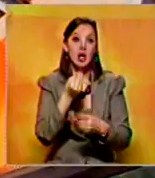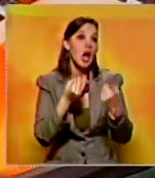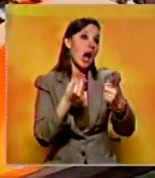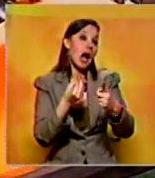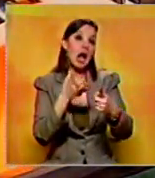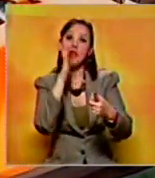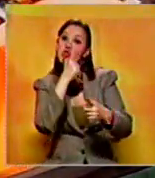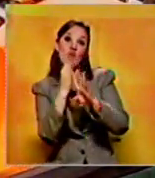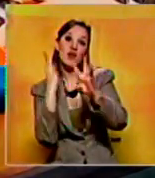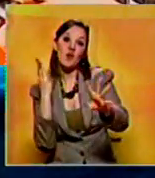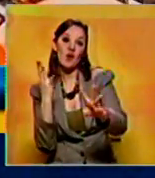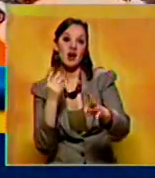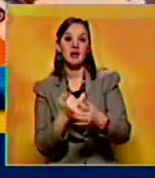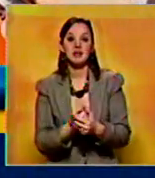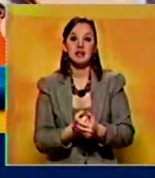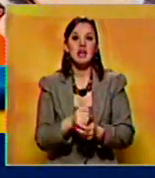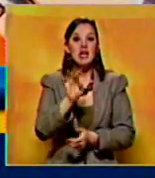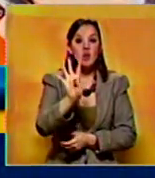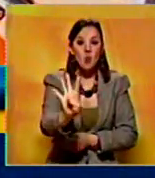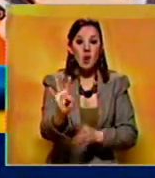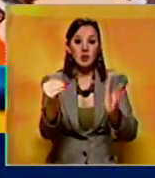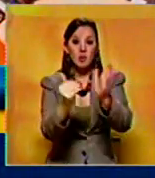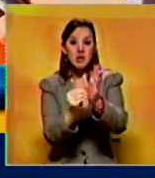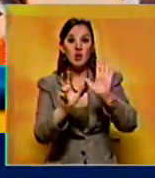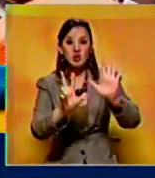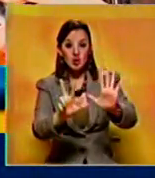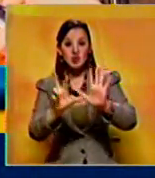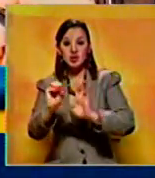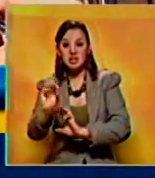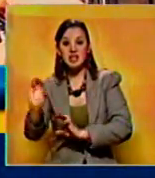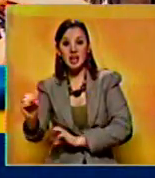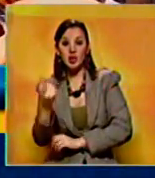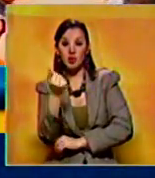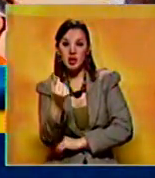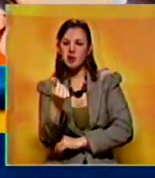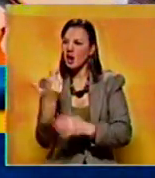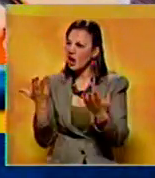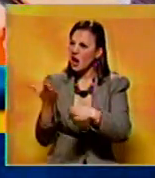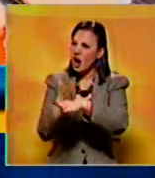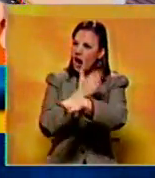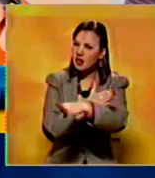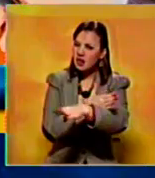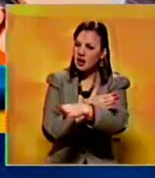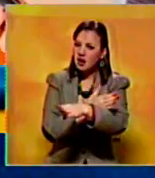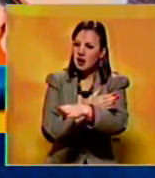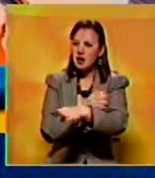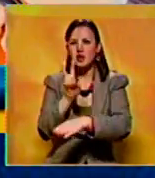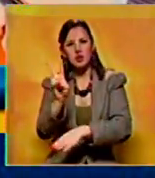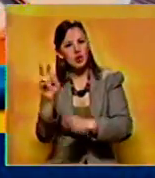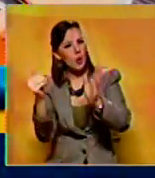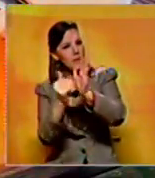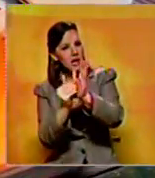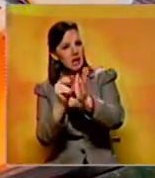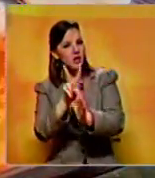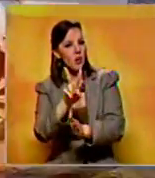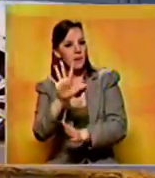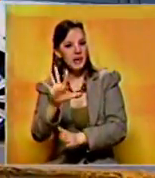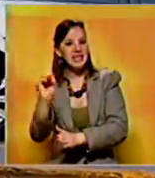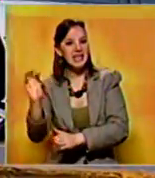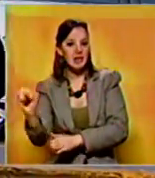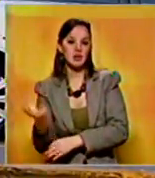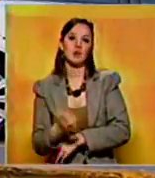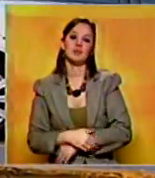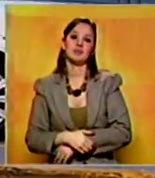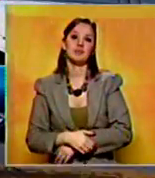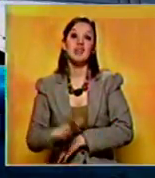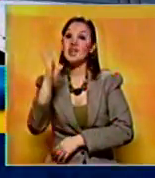La están vendiendo en 4.800 bolívares en algunas partes. ¿Y el precio real? El precio real está como alrededor de 2.000 a 2.500 según me dieron aquí. La